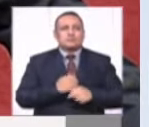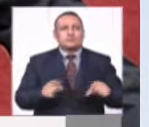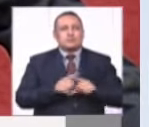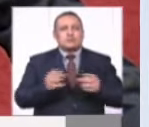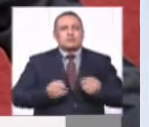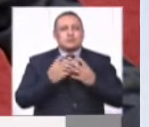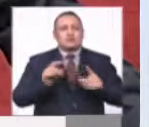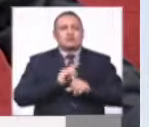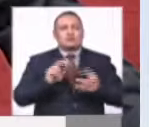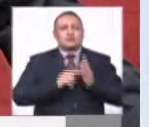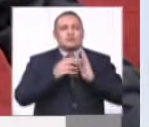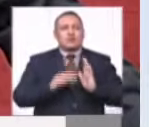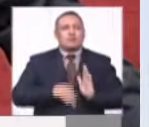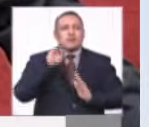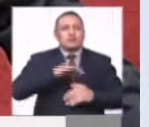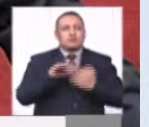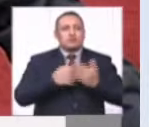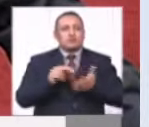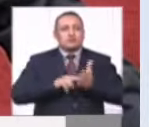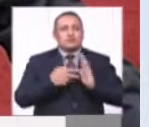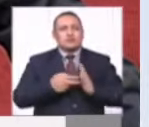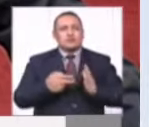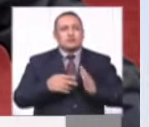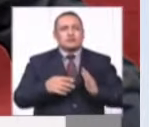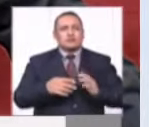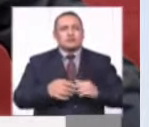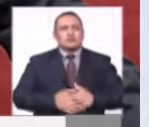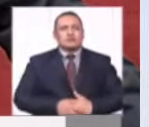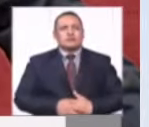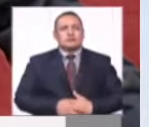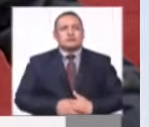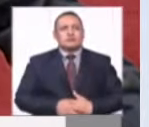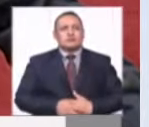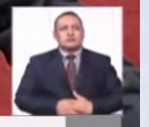Bueno, no es que ha aumentado significativamente.